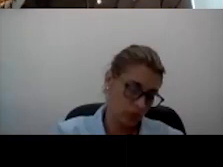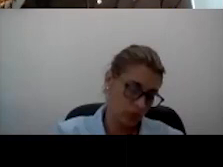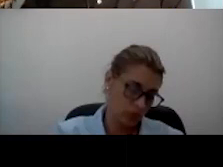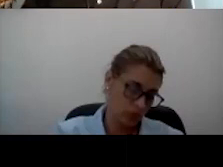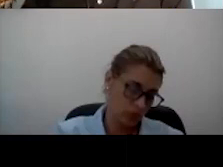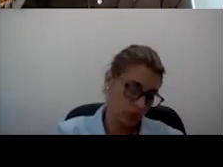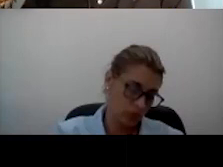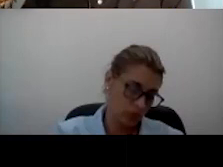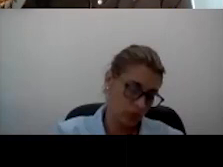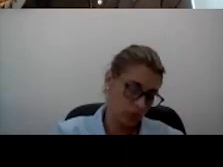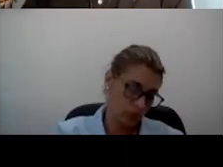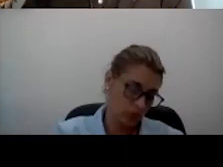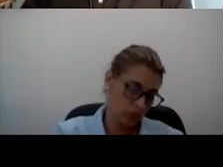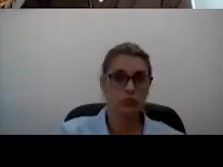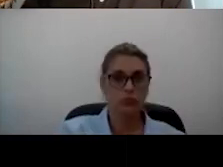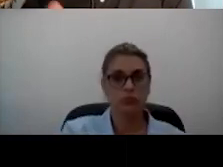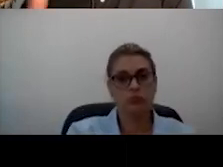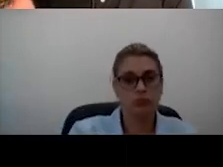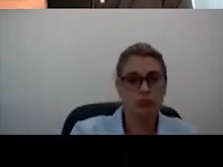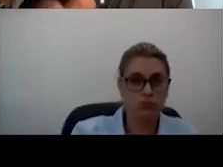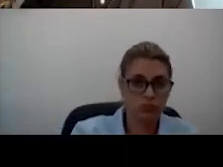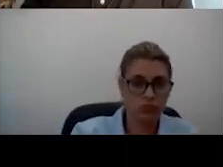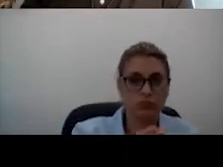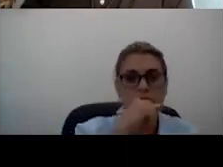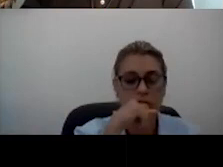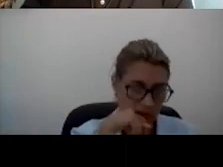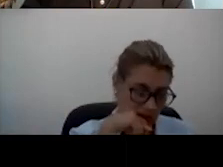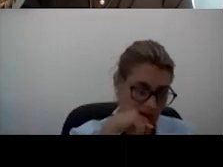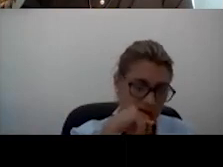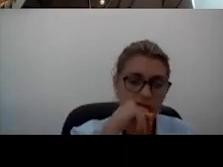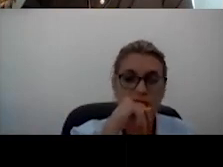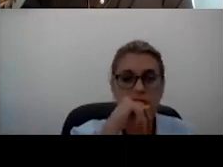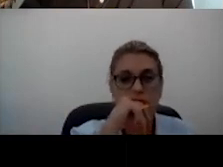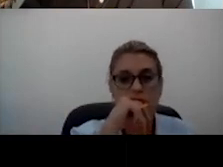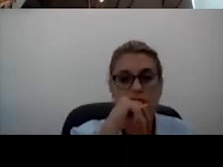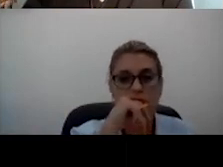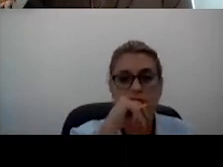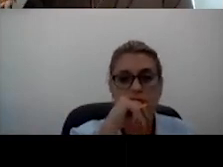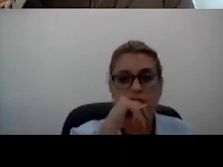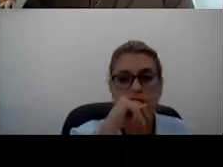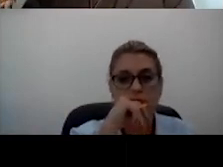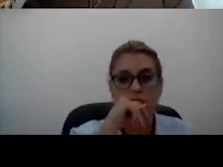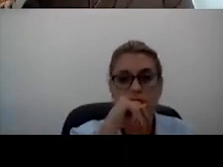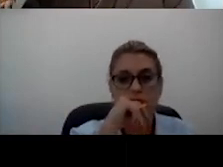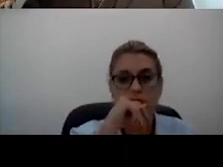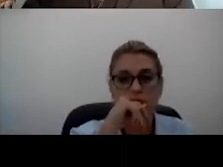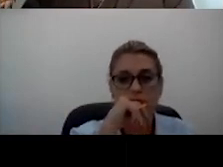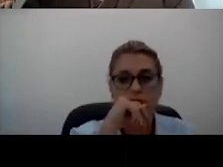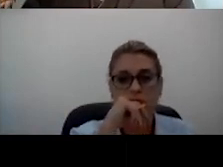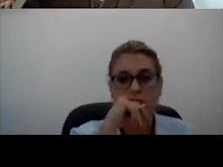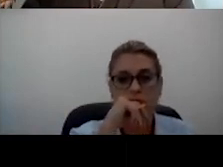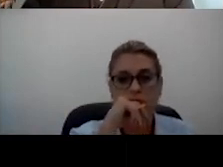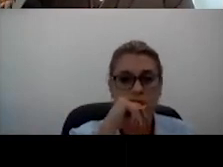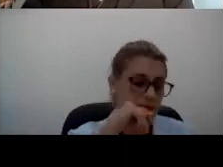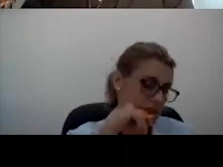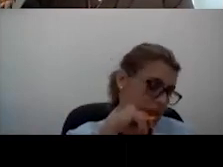el marco macroeconómico. Bueno, también hay un boom de entrada de extranjeros